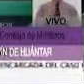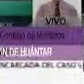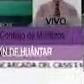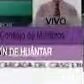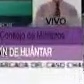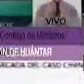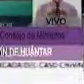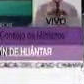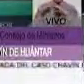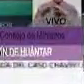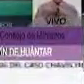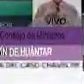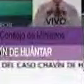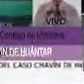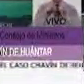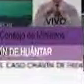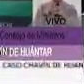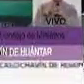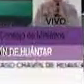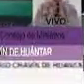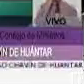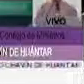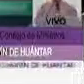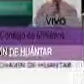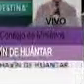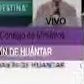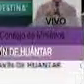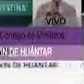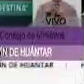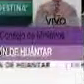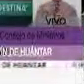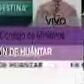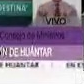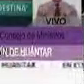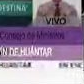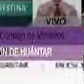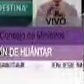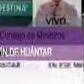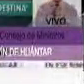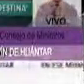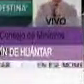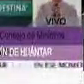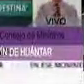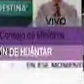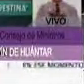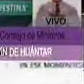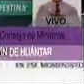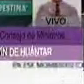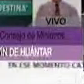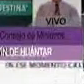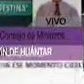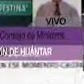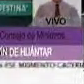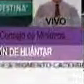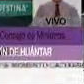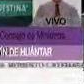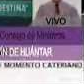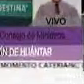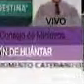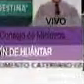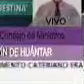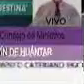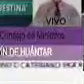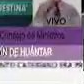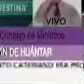donde se discutía en sede interna y en sede internacional una circunstancia de un caso en particular para el gobierno, o para el Estado